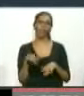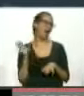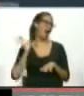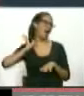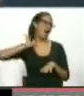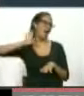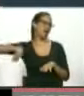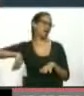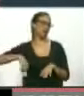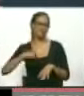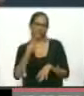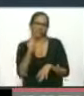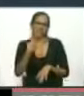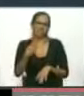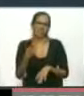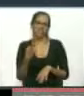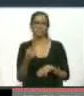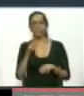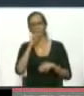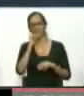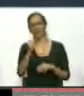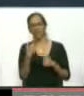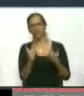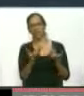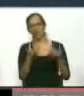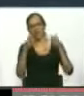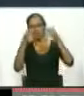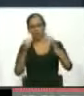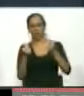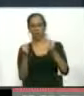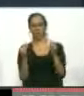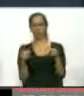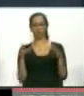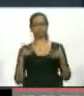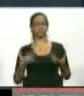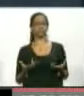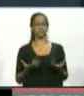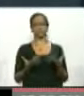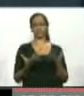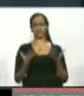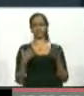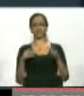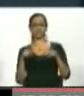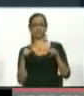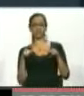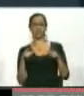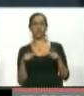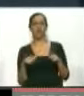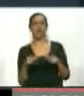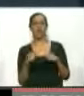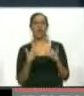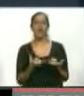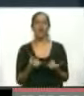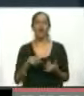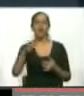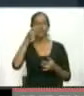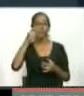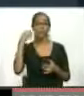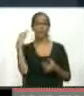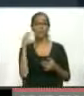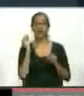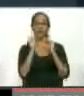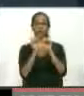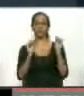caso lo está diciendo a cambio de que maduro le dé una celda con jacuzzi pero ahora la fiscalía colombiana anunció la apertura